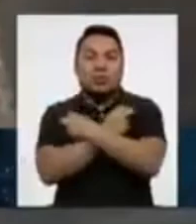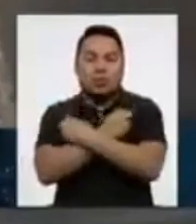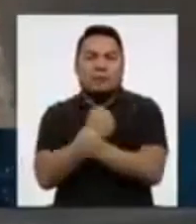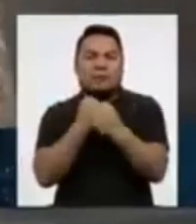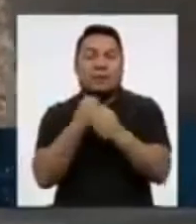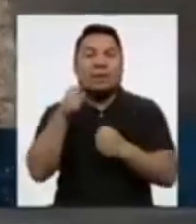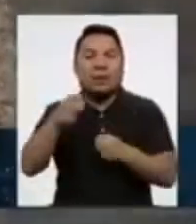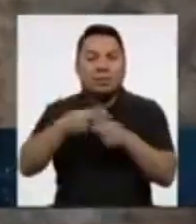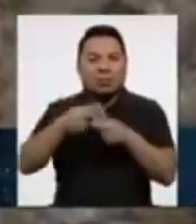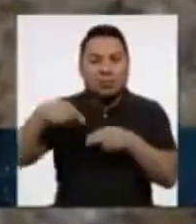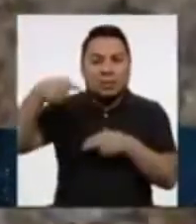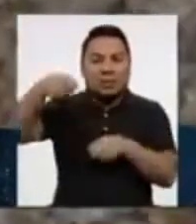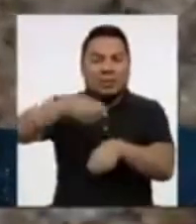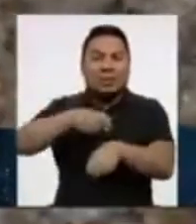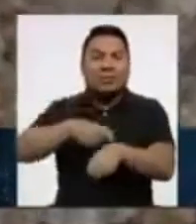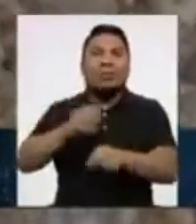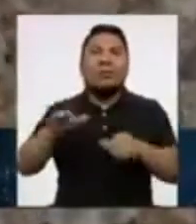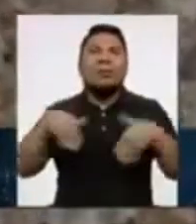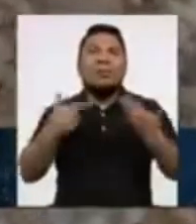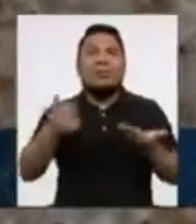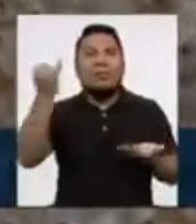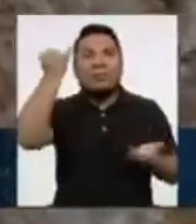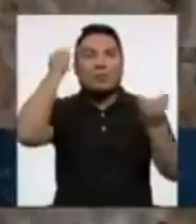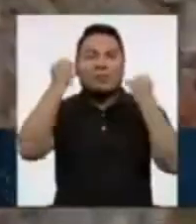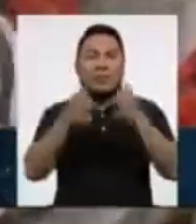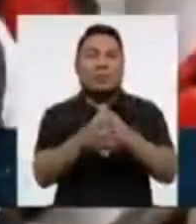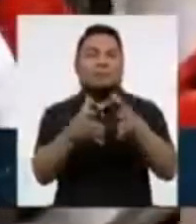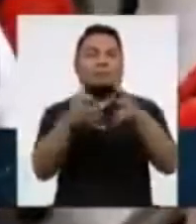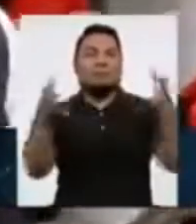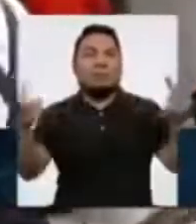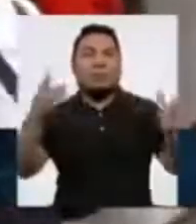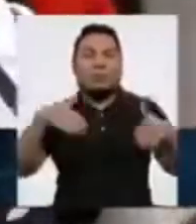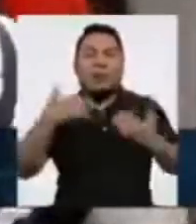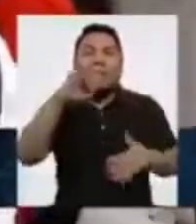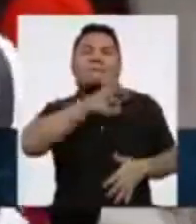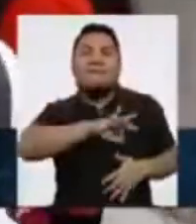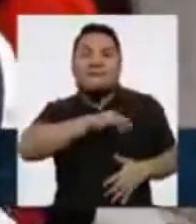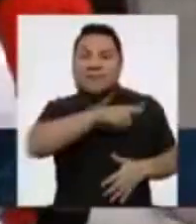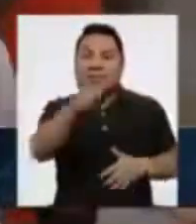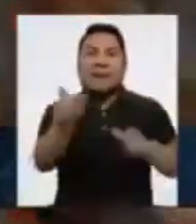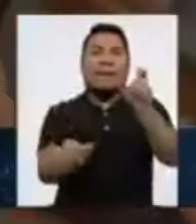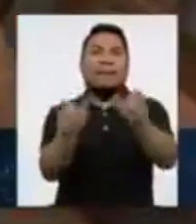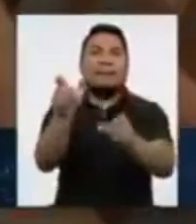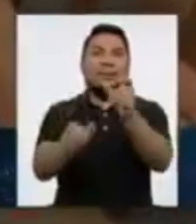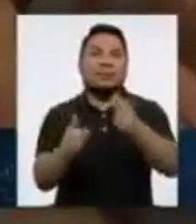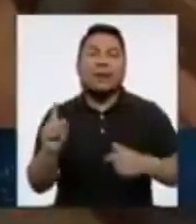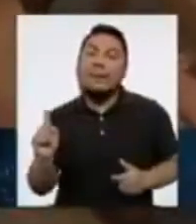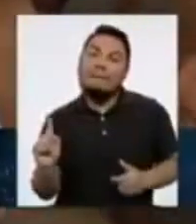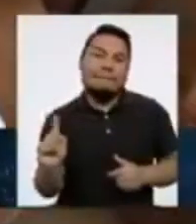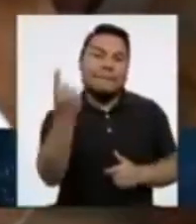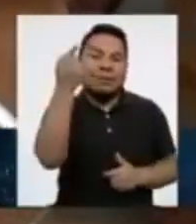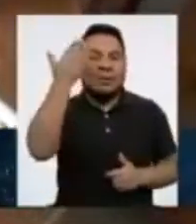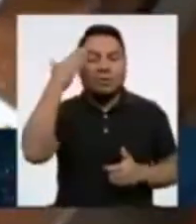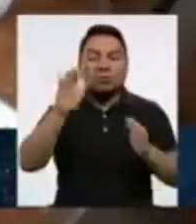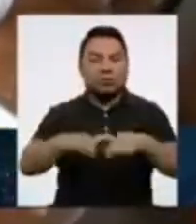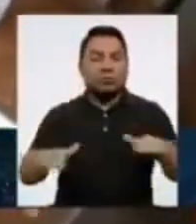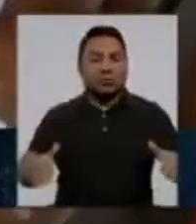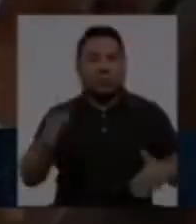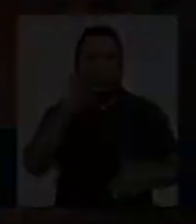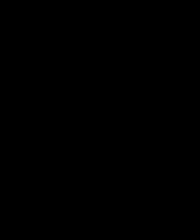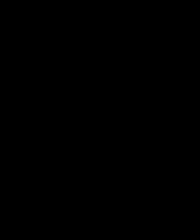muy poco tiempo, se podrá generar grandes cantidades para beneficio de la población, principalmente de los niños.